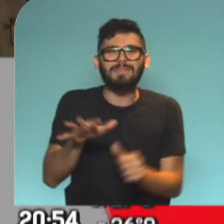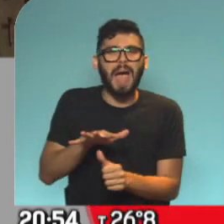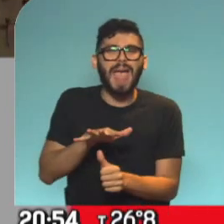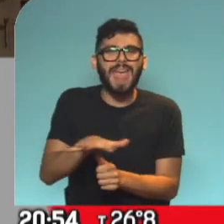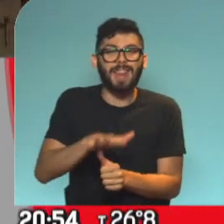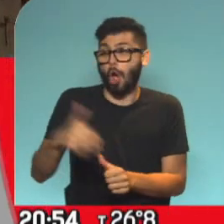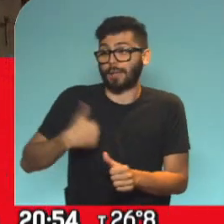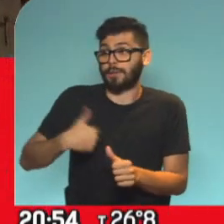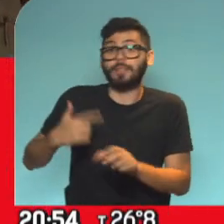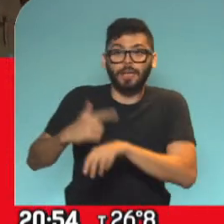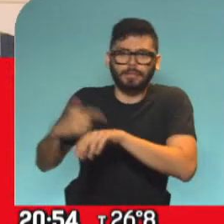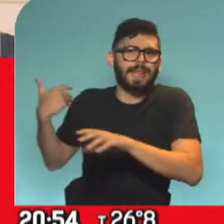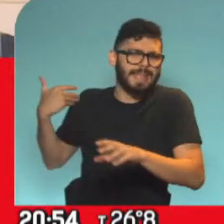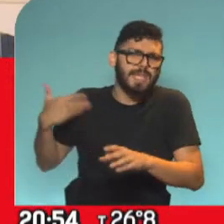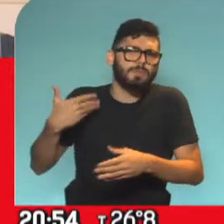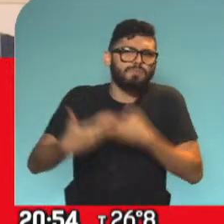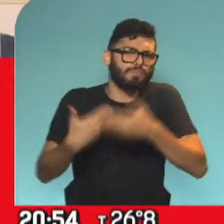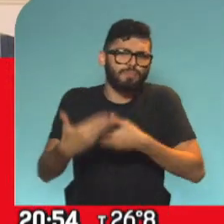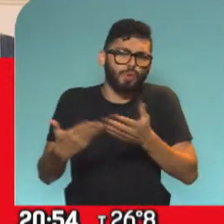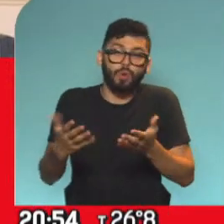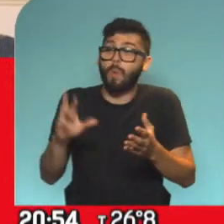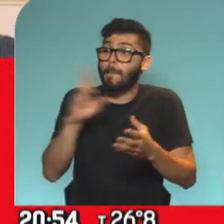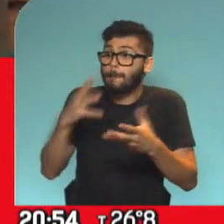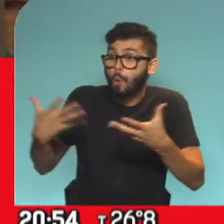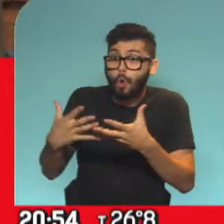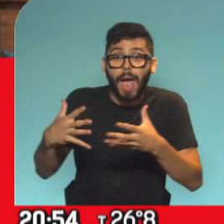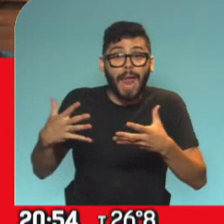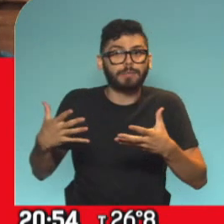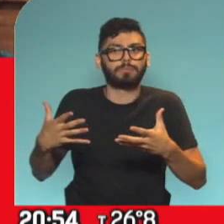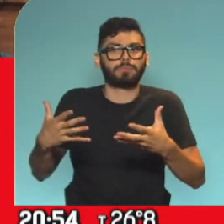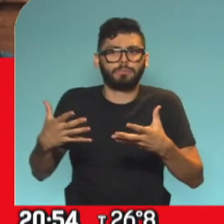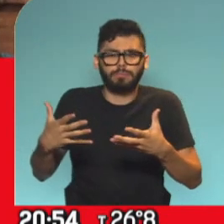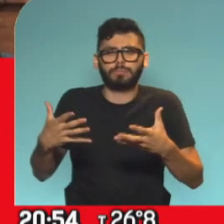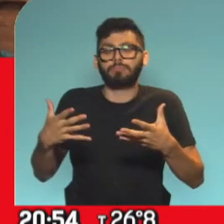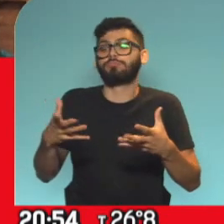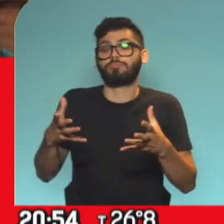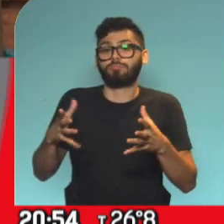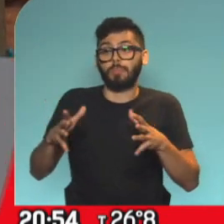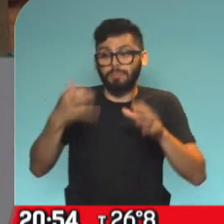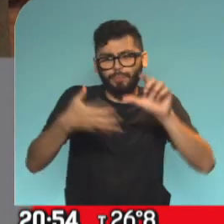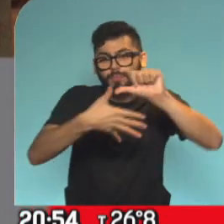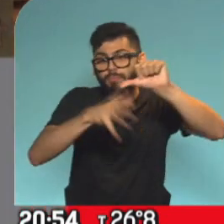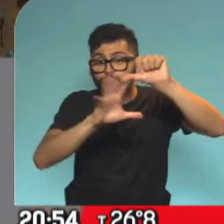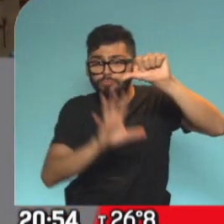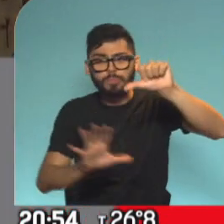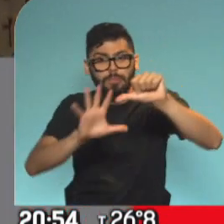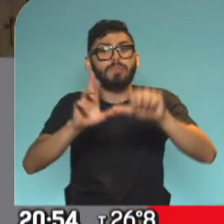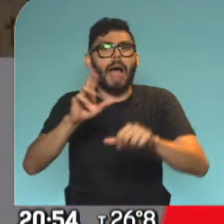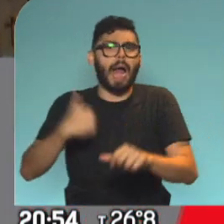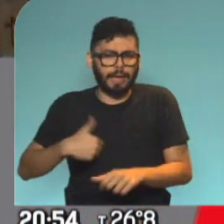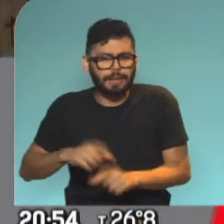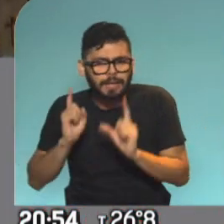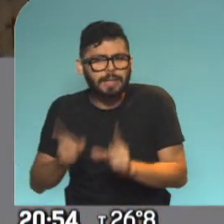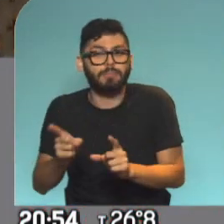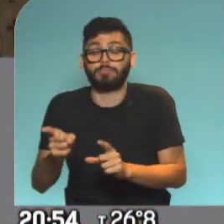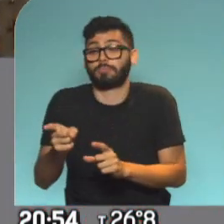sosteniendo la Argentina hace mucho tiempo, el movimiento de mujeres en la región, pero sobre todo en la Argentina, que